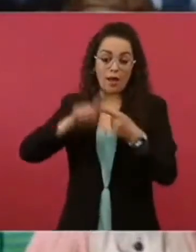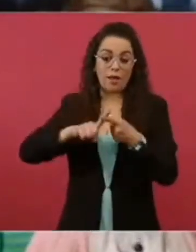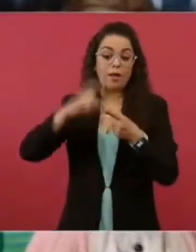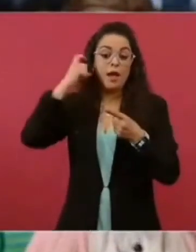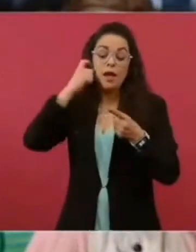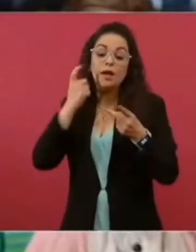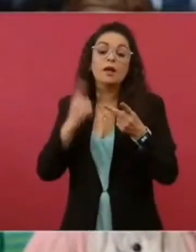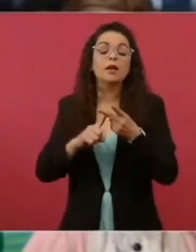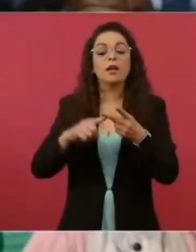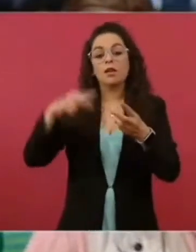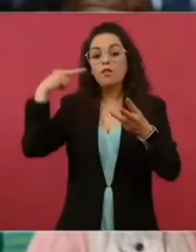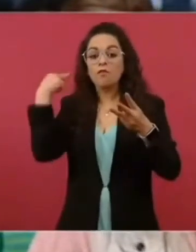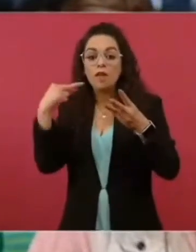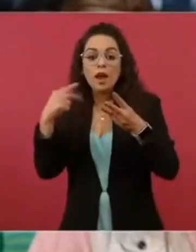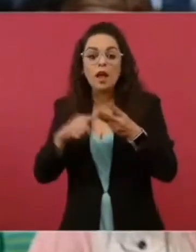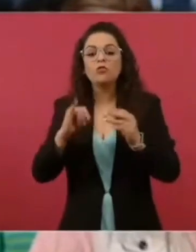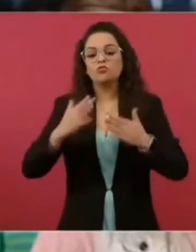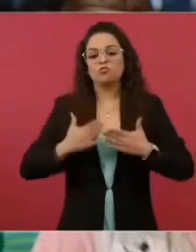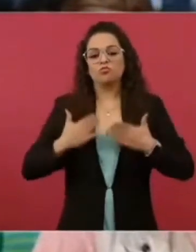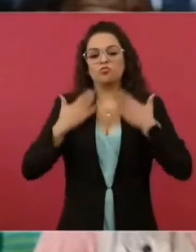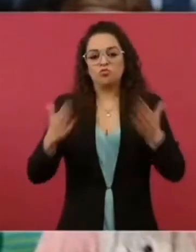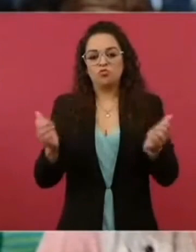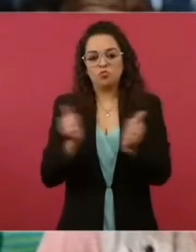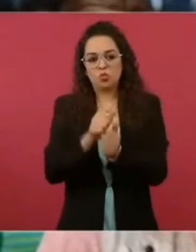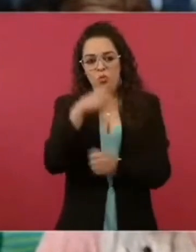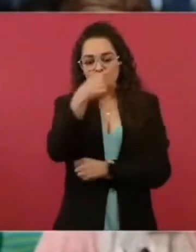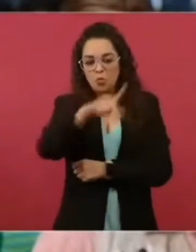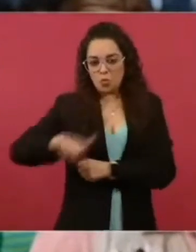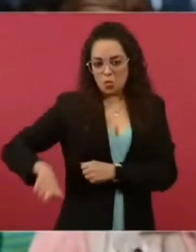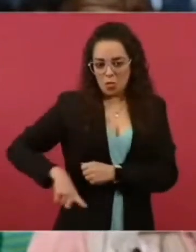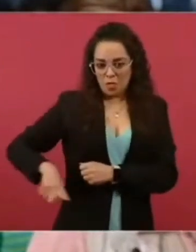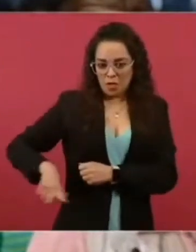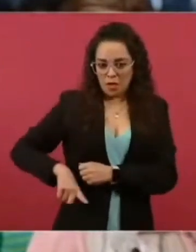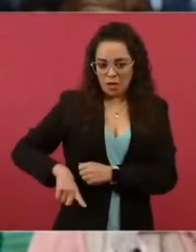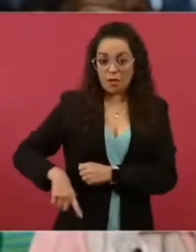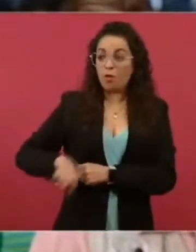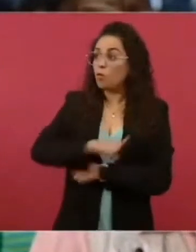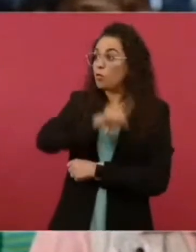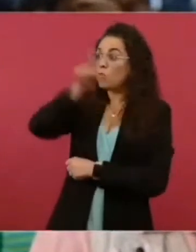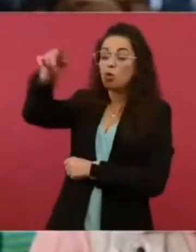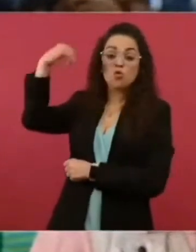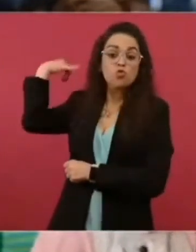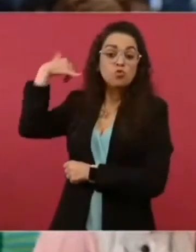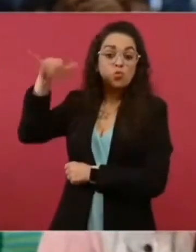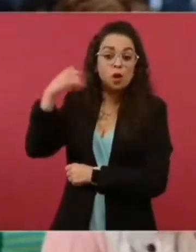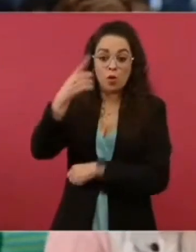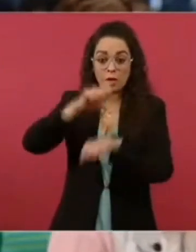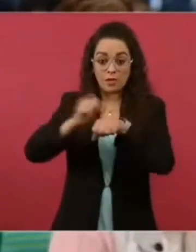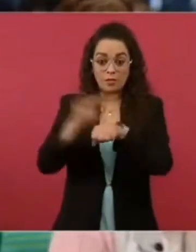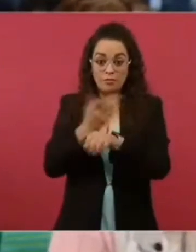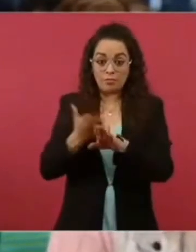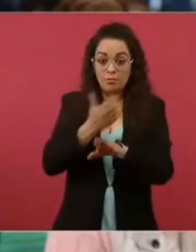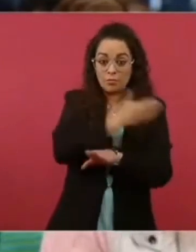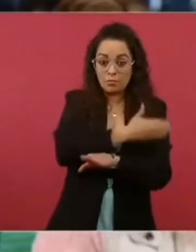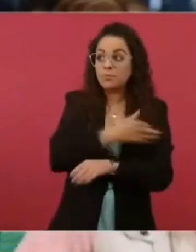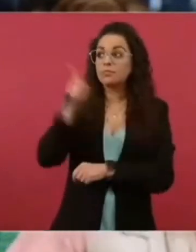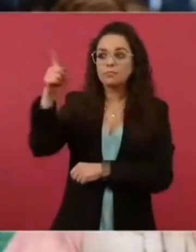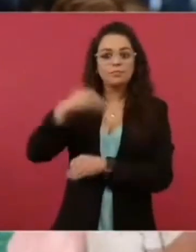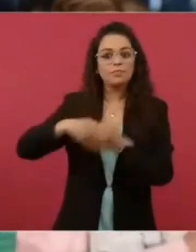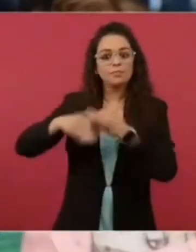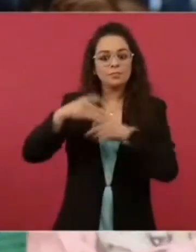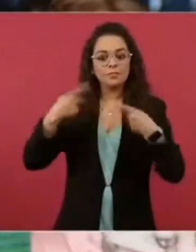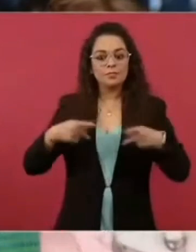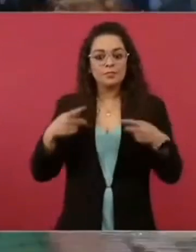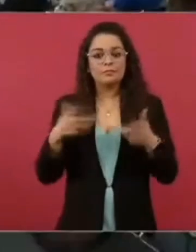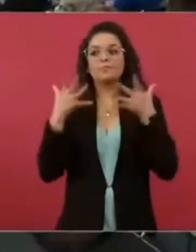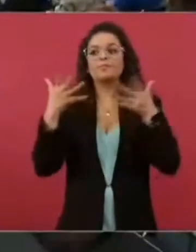Veracruz confían plenamente en el gobierno, en sus gobernadores. Y también estuve en Yucatán. La semana pasada estuve en Yucatán y ahí la gente está ansiosa porque